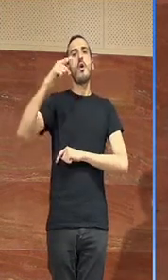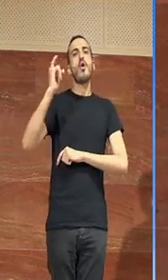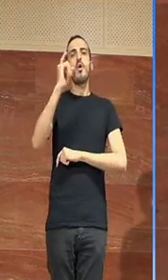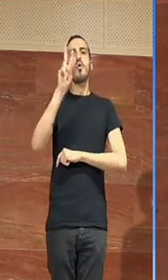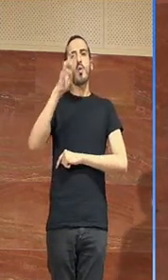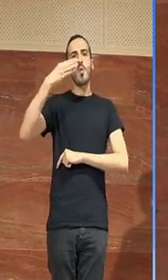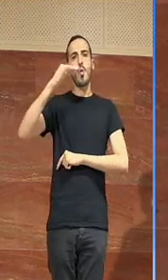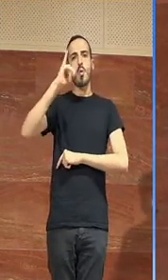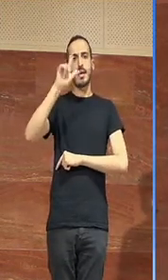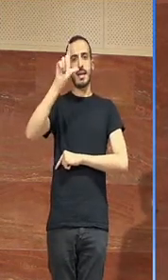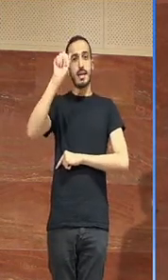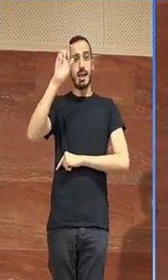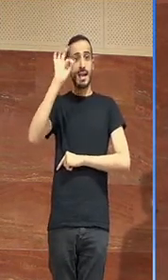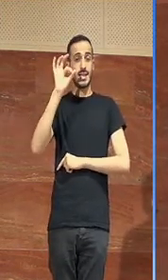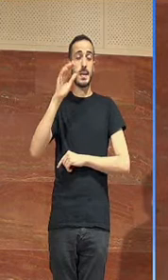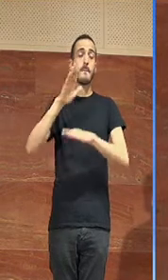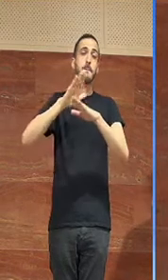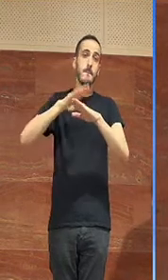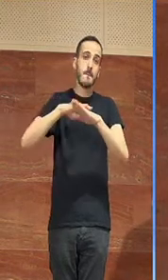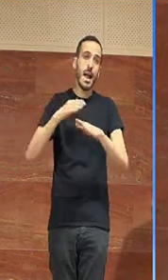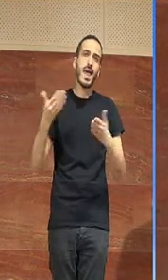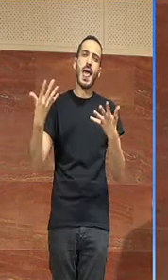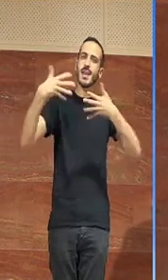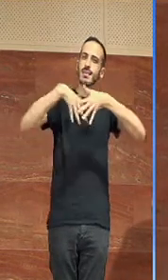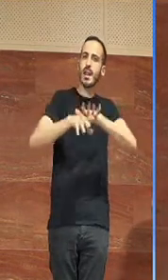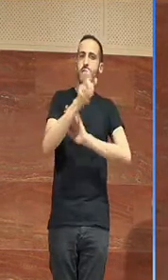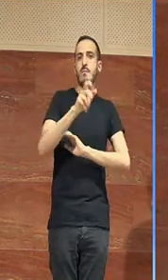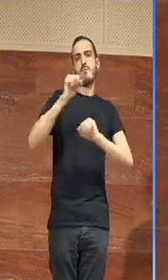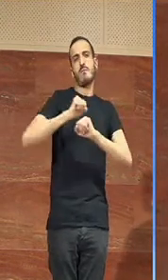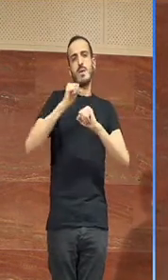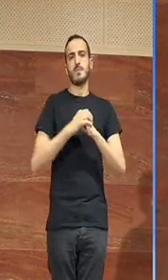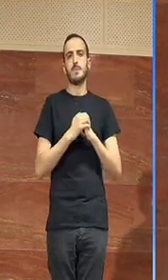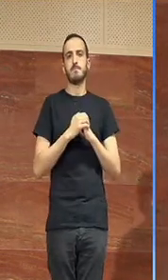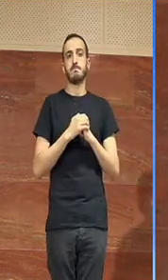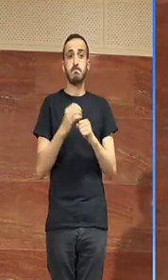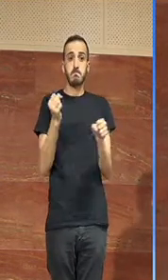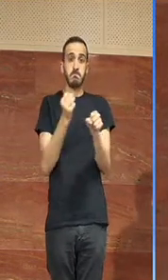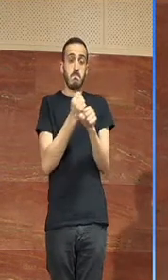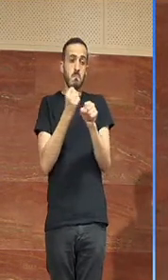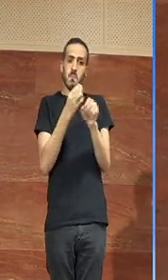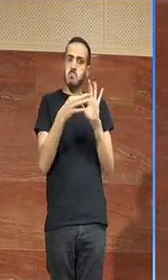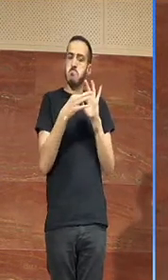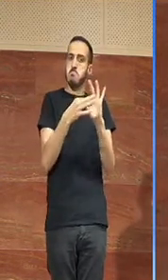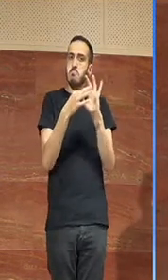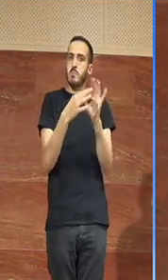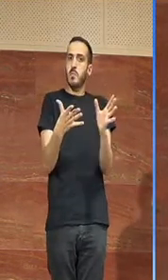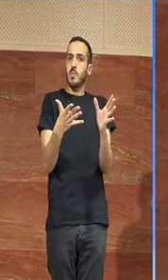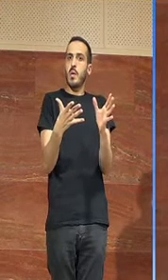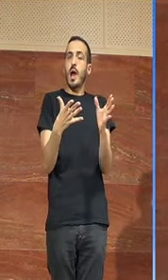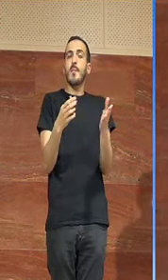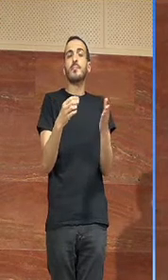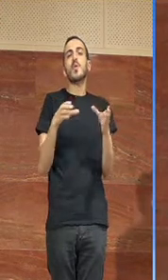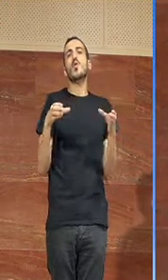través de la inclusión de las personas mayores. Como principal instrumento se trabaja en la promoción de comunidades